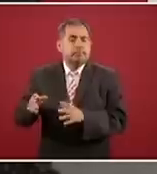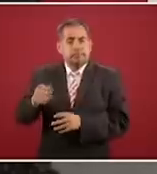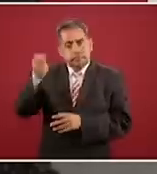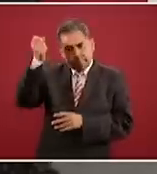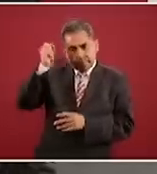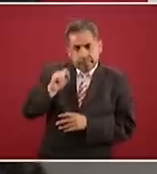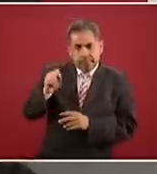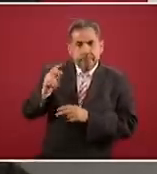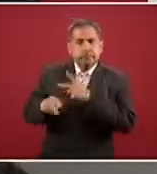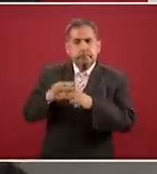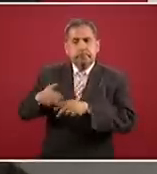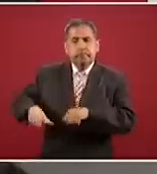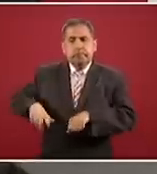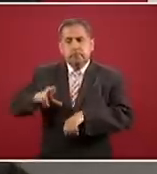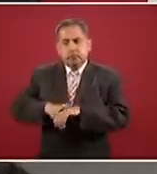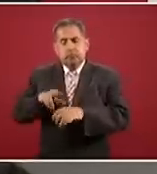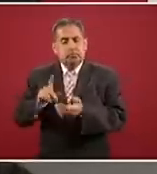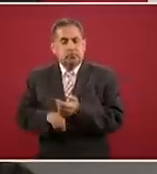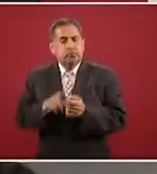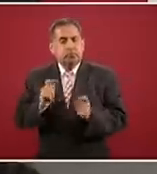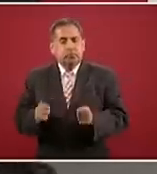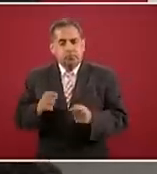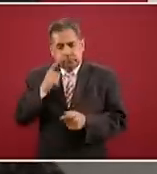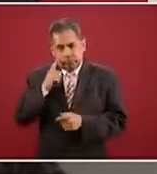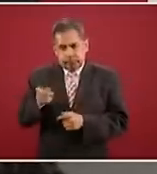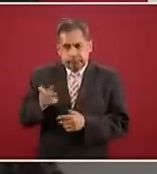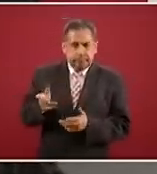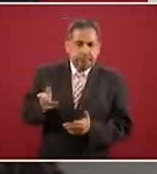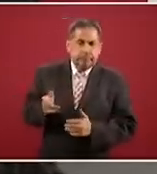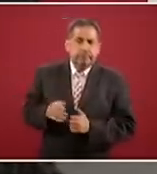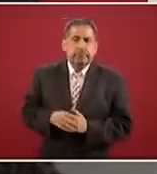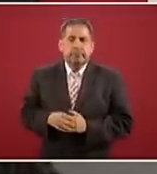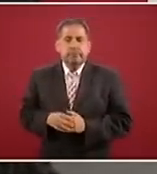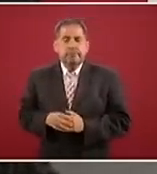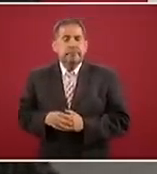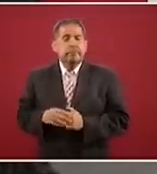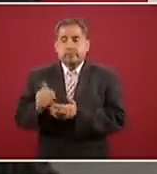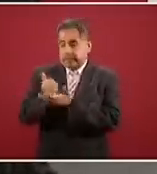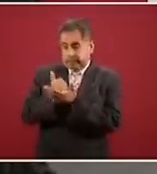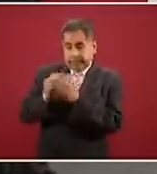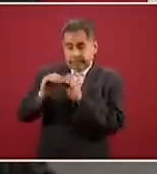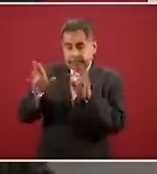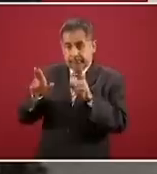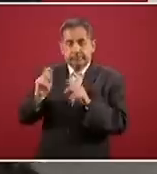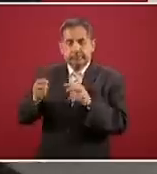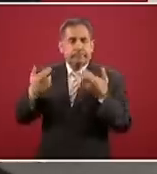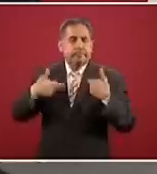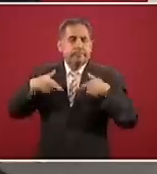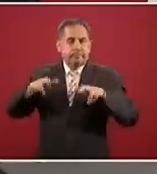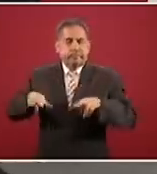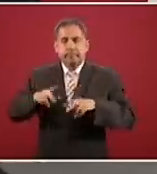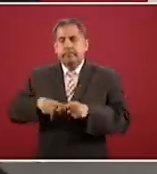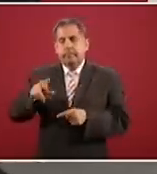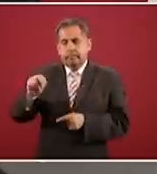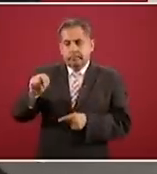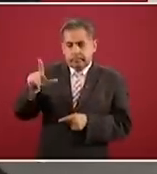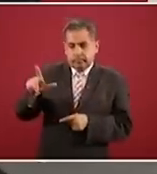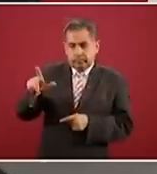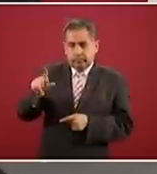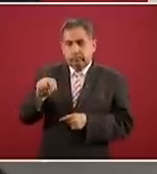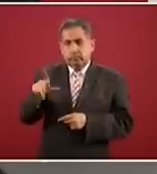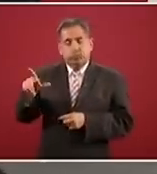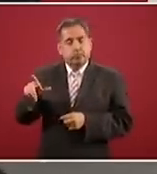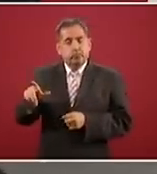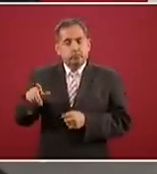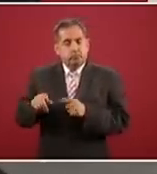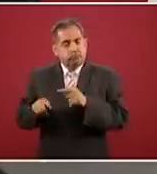aquí asiste el gobernador, la parte azul clara es el representante de alto nivel. Nuevo León, aquí está el